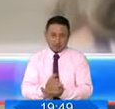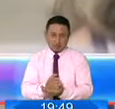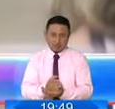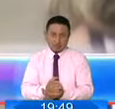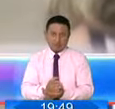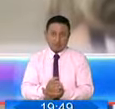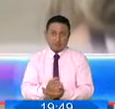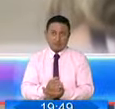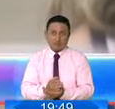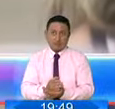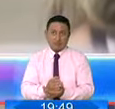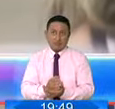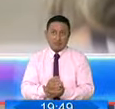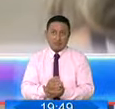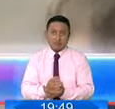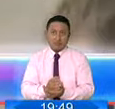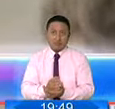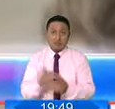así,